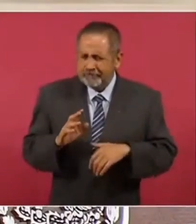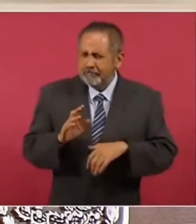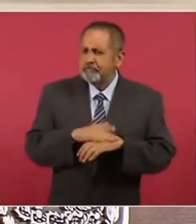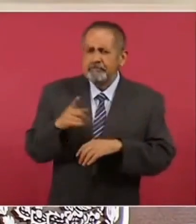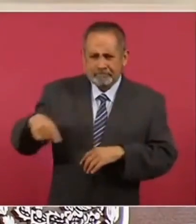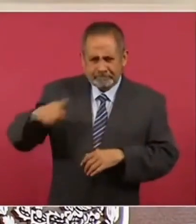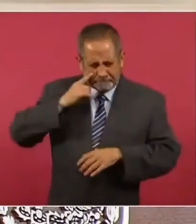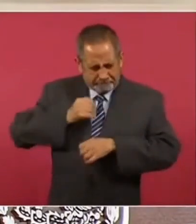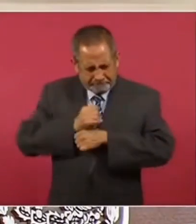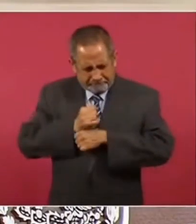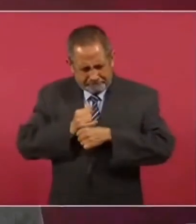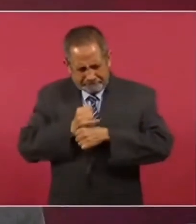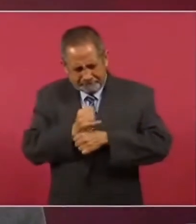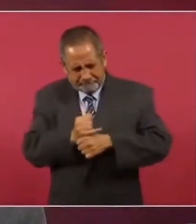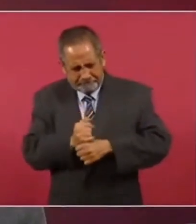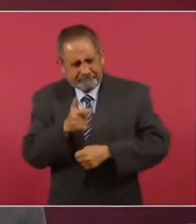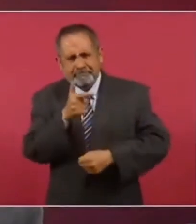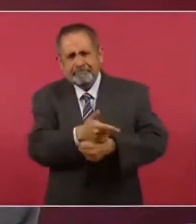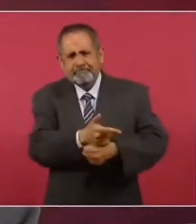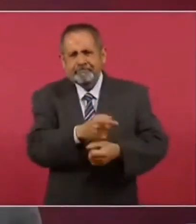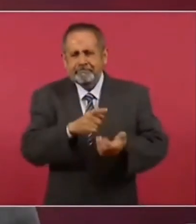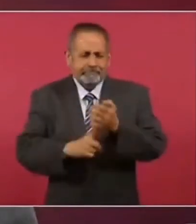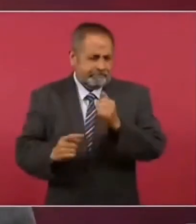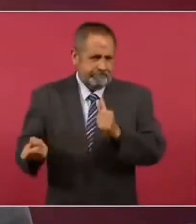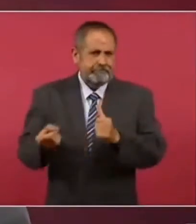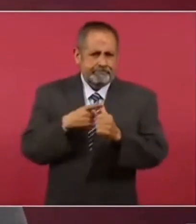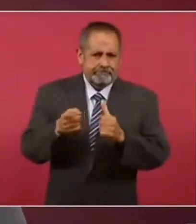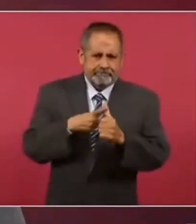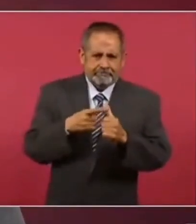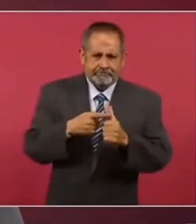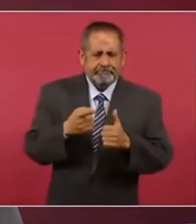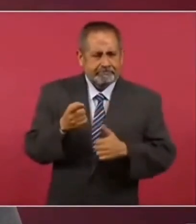qué no hacen primero